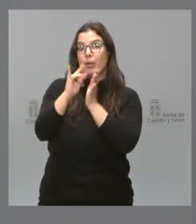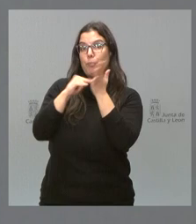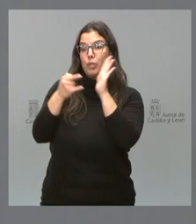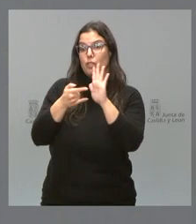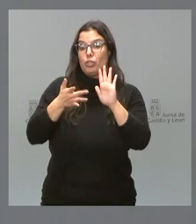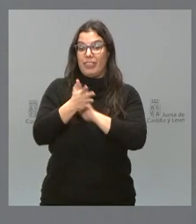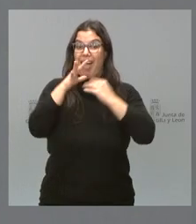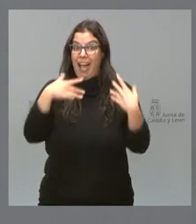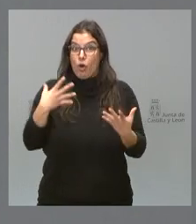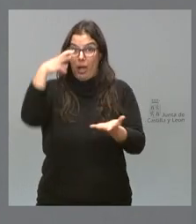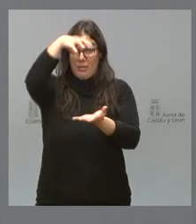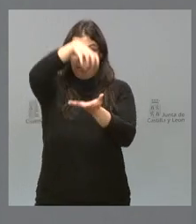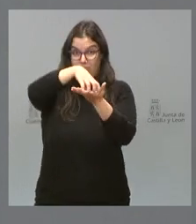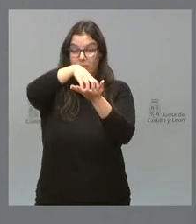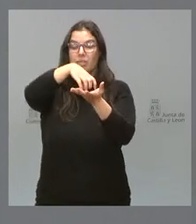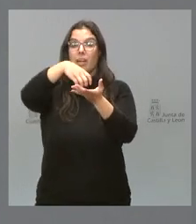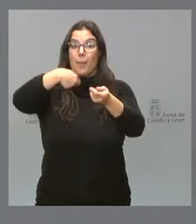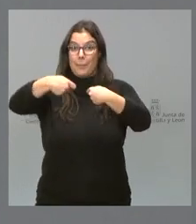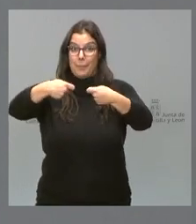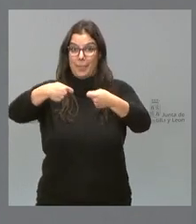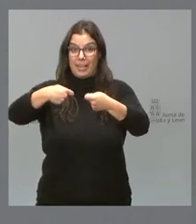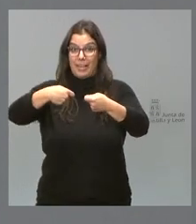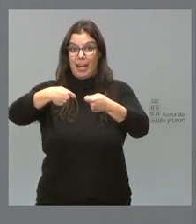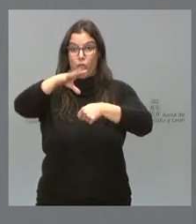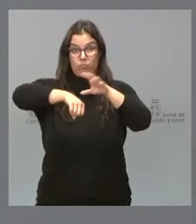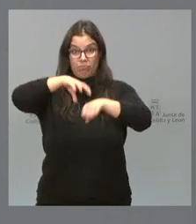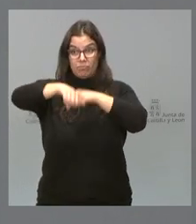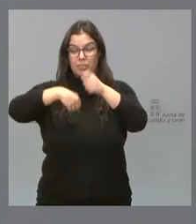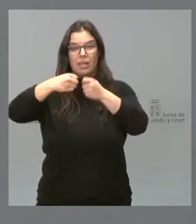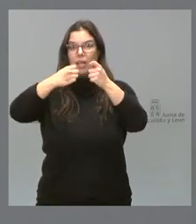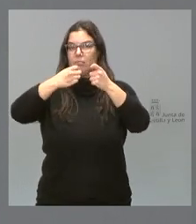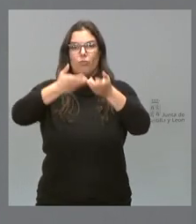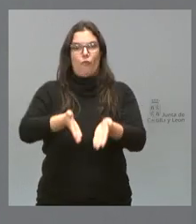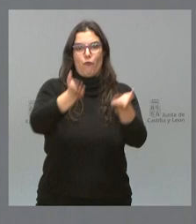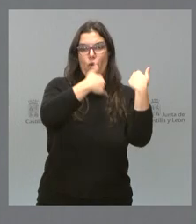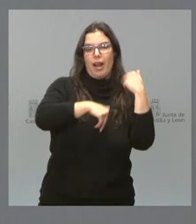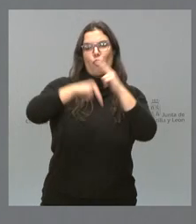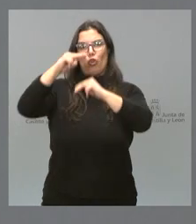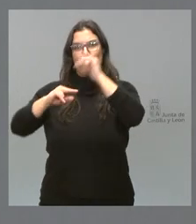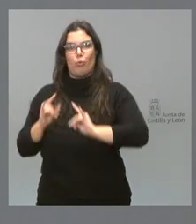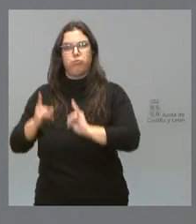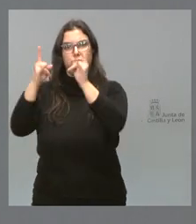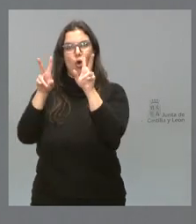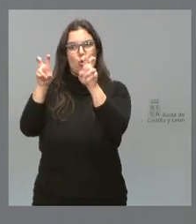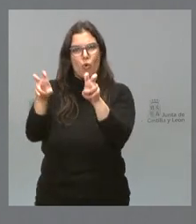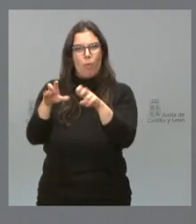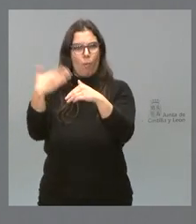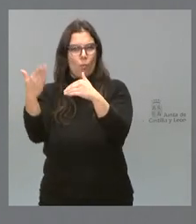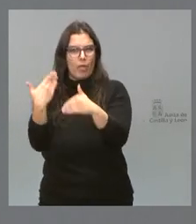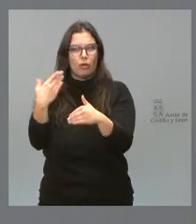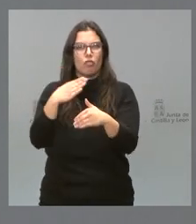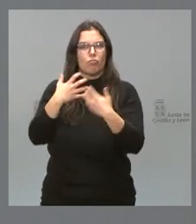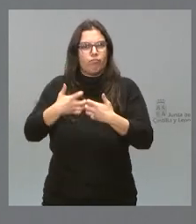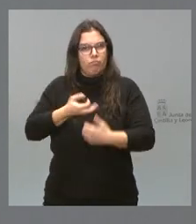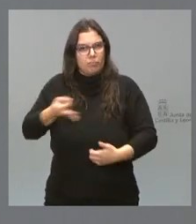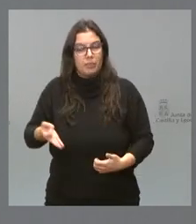derribo del actual edificio del mercado de abastos de Burgos por la construcción de otro nuevo más moderno y funcional que albergue